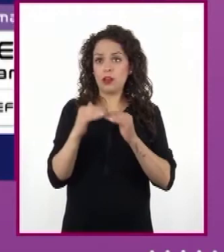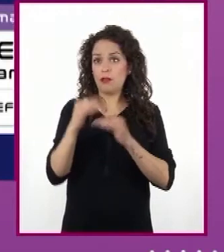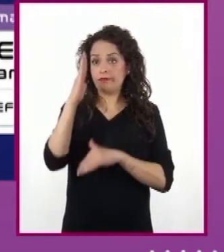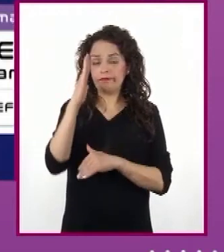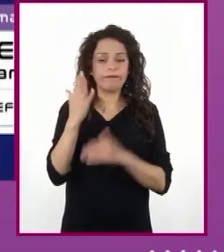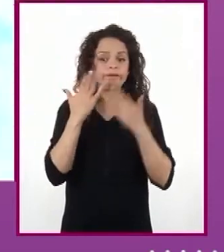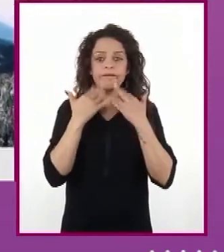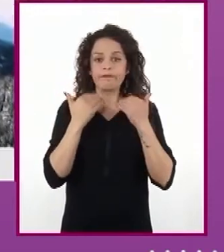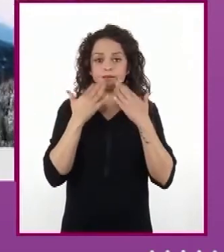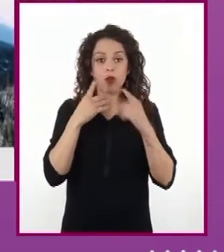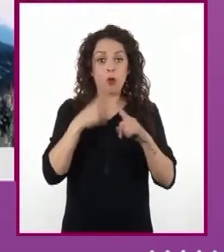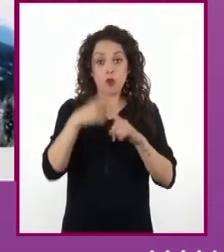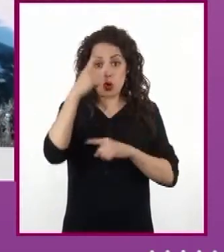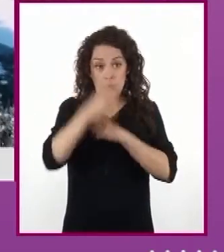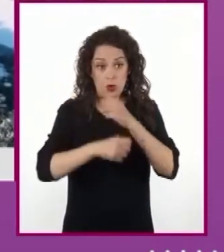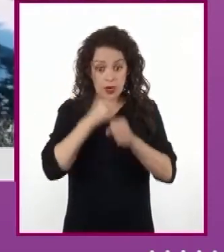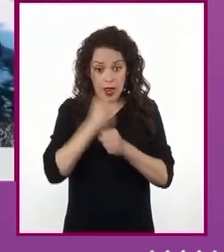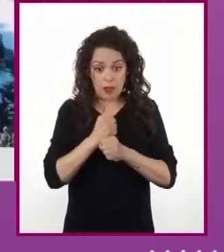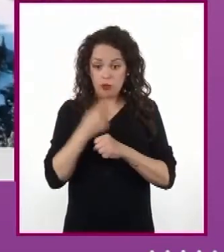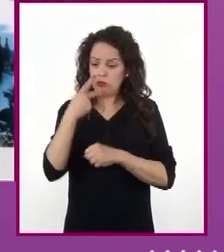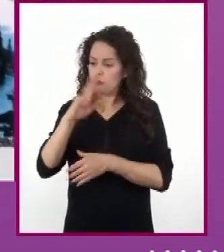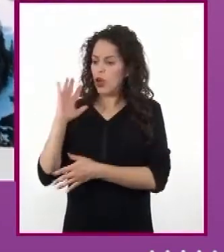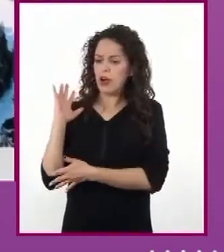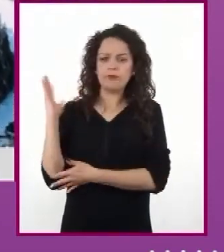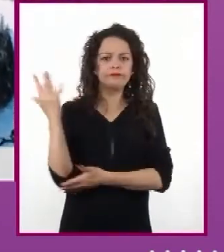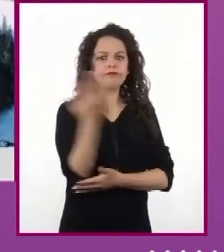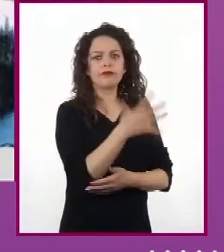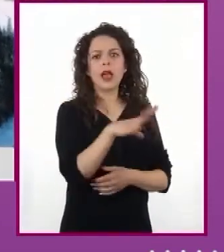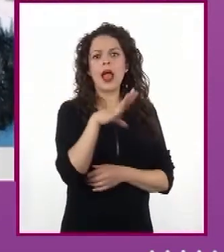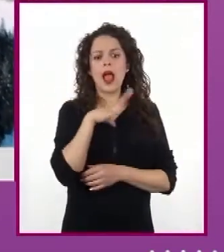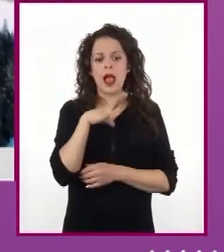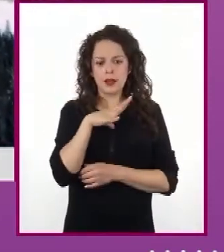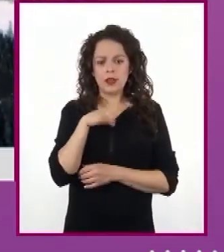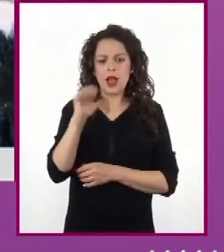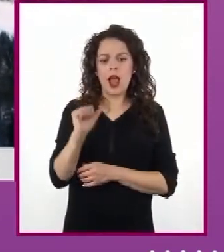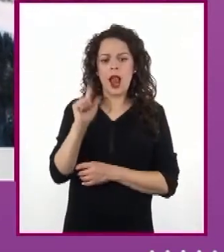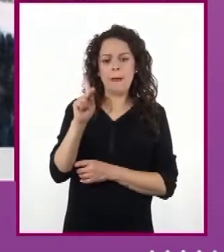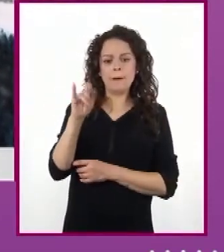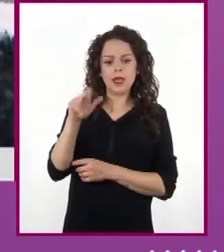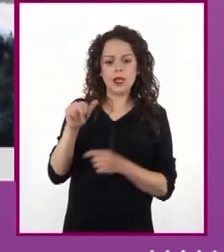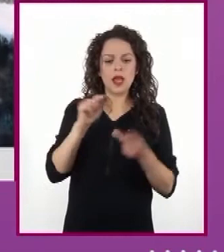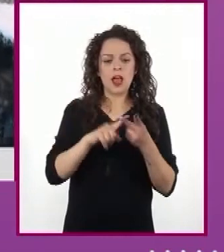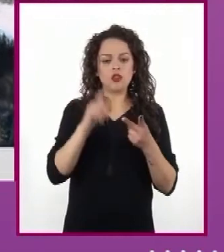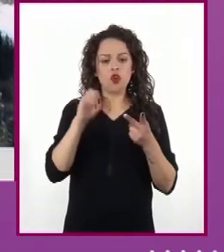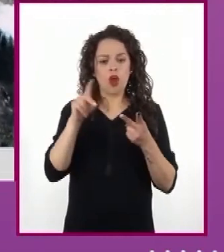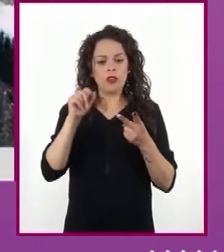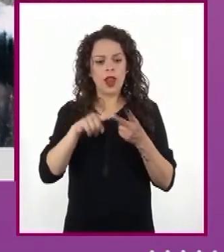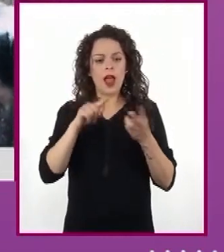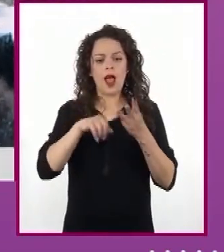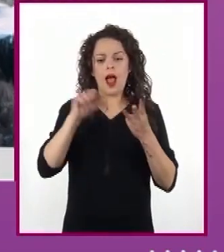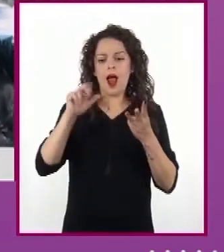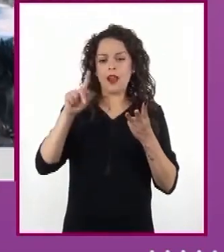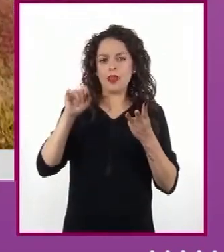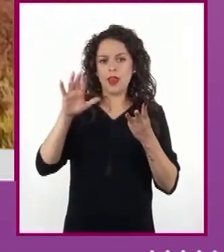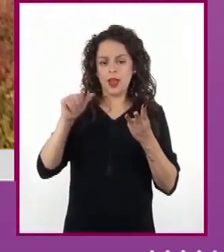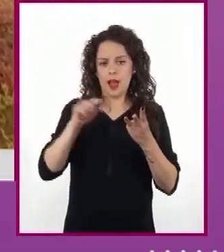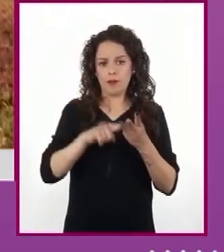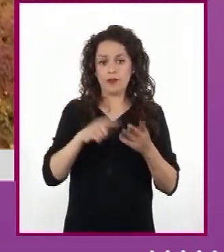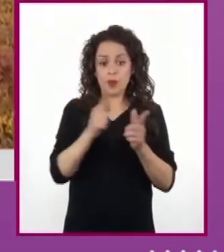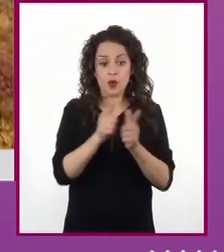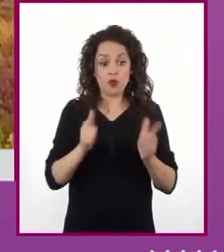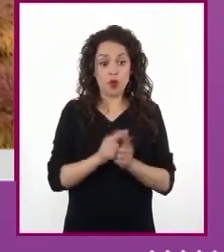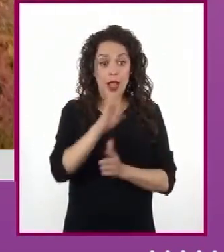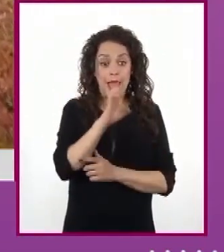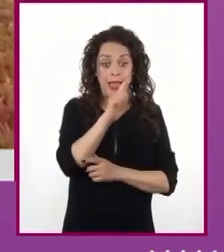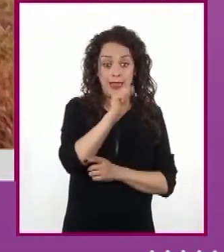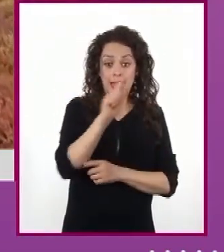todo el año. Su vegetación comprende tundra alpina y ártica. En el subgrupo ET, tundra,